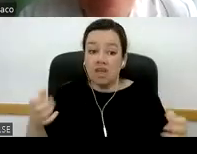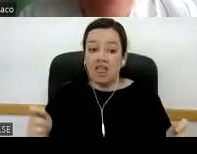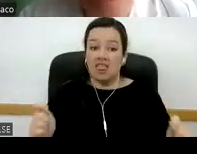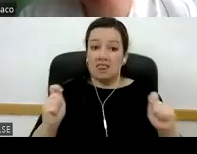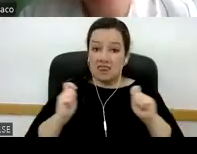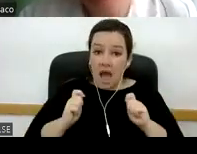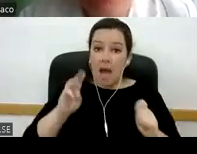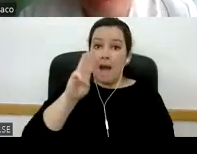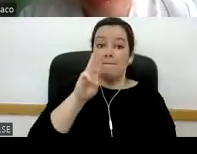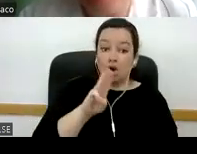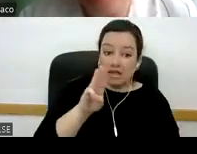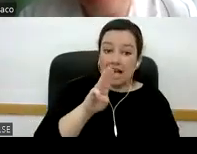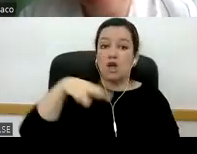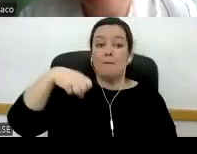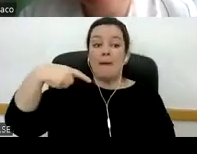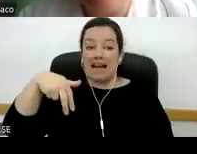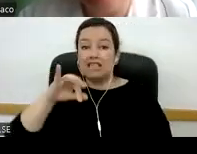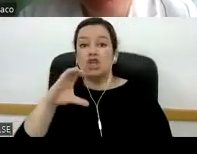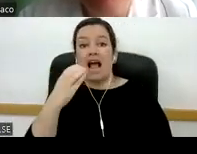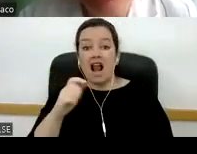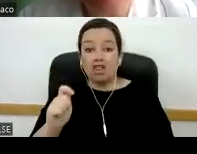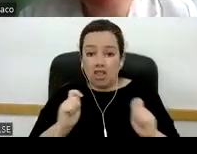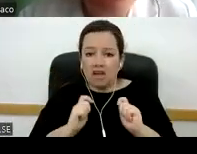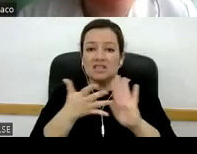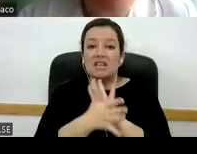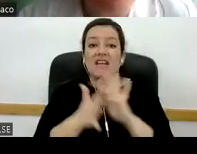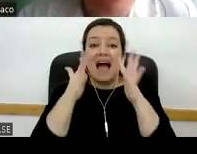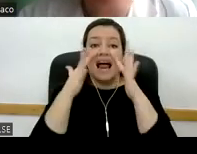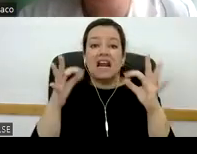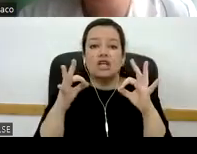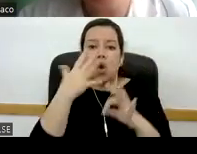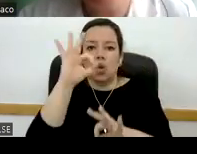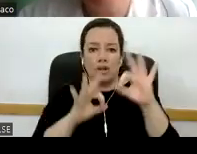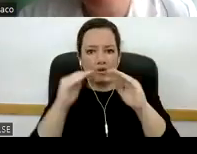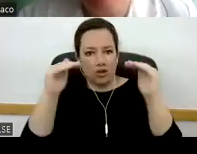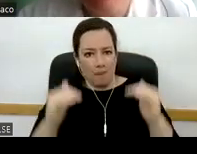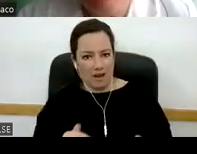magnesio y calcio, podríamos disminuir hasta un 50% el riesgo cardiovascular.